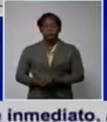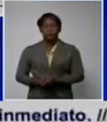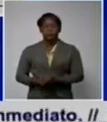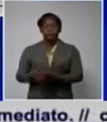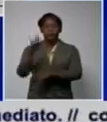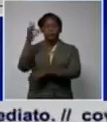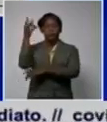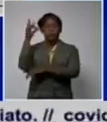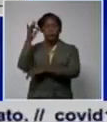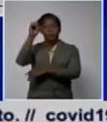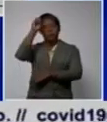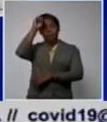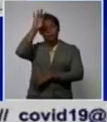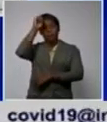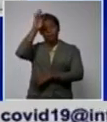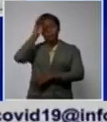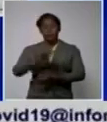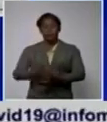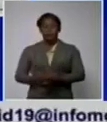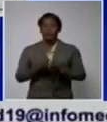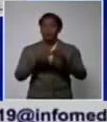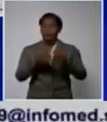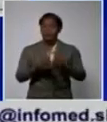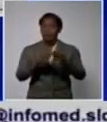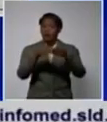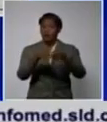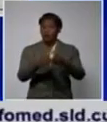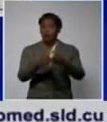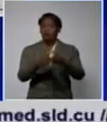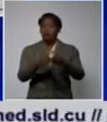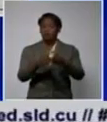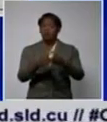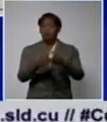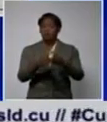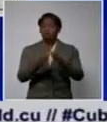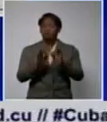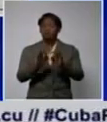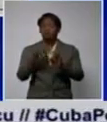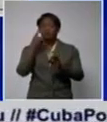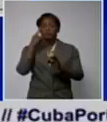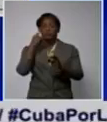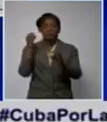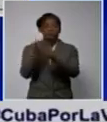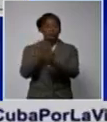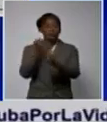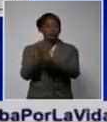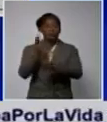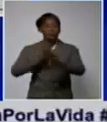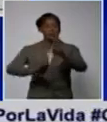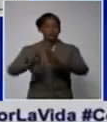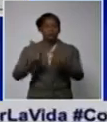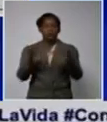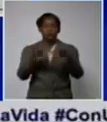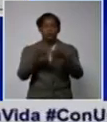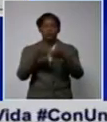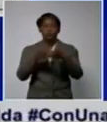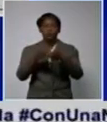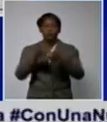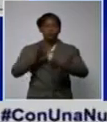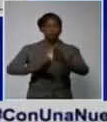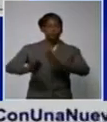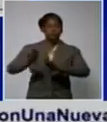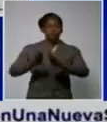Matambre. Granma, a pesar del trabajo, y lo van a lograr, pero todavía hoy no se ha